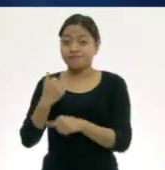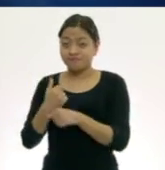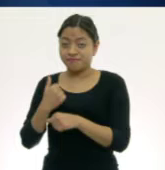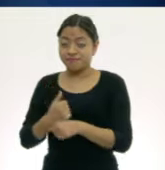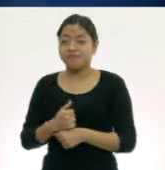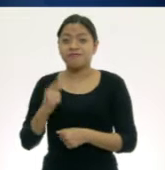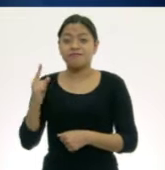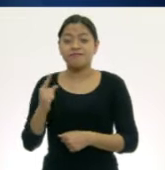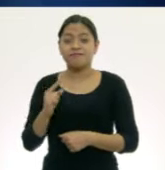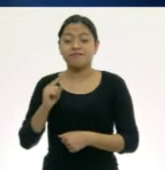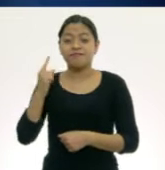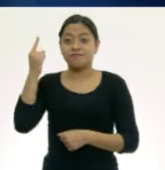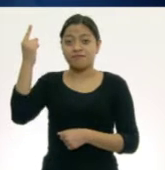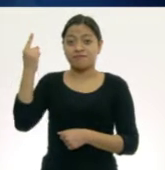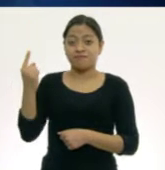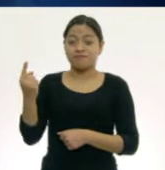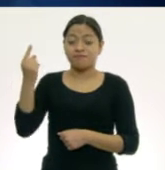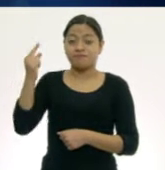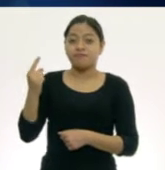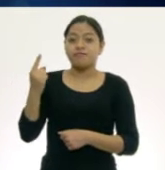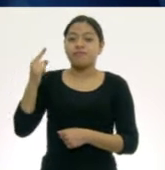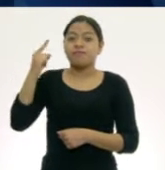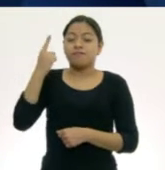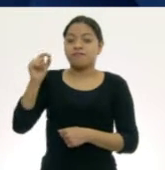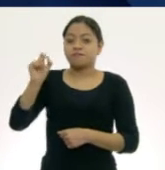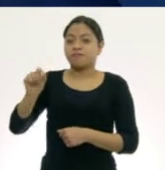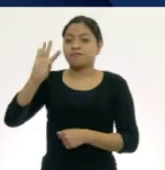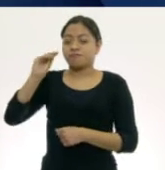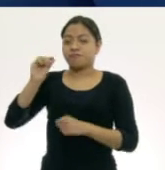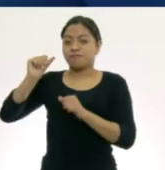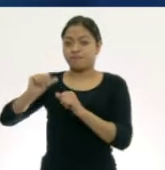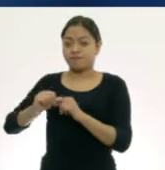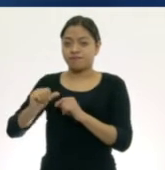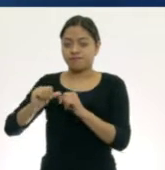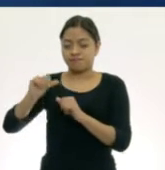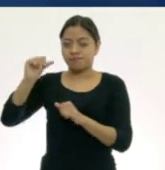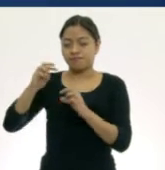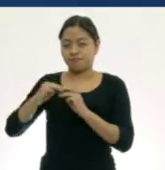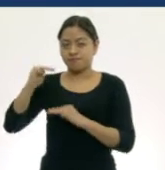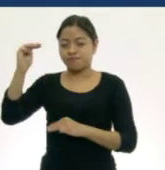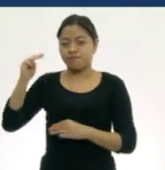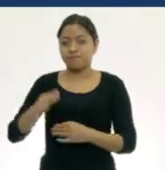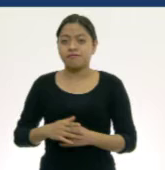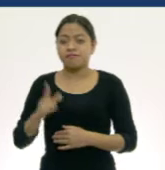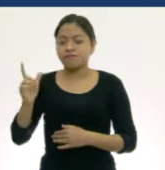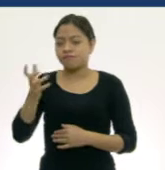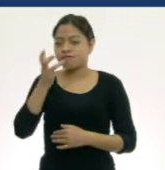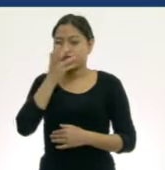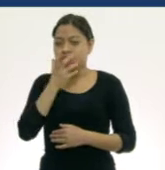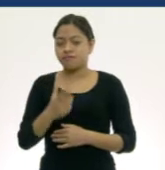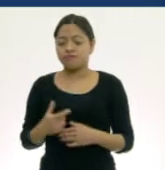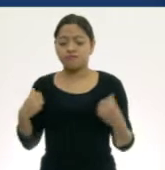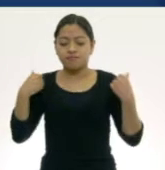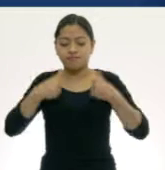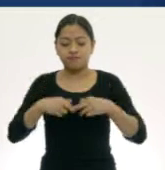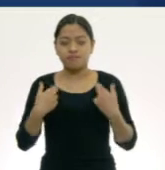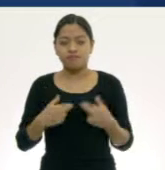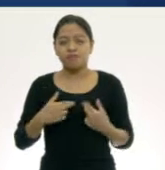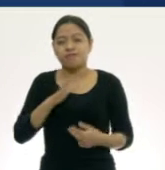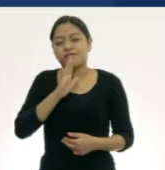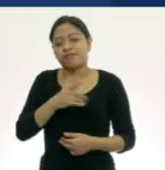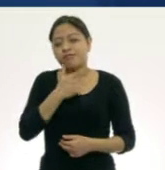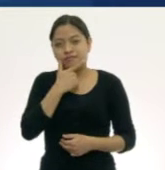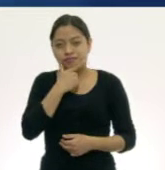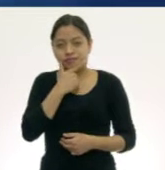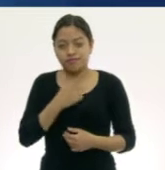su 1,90 y tantos de estatura y su enorme seriedad, iba vestido como un inglés de las colonias,